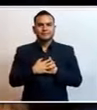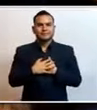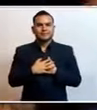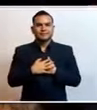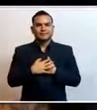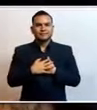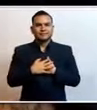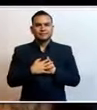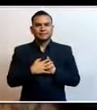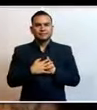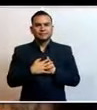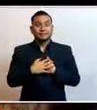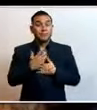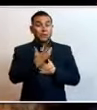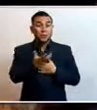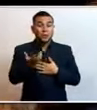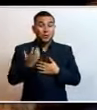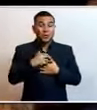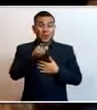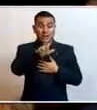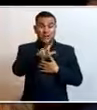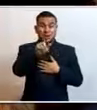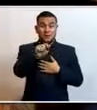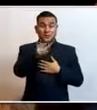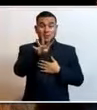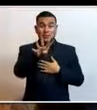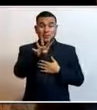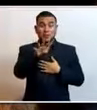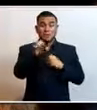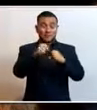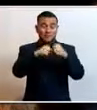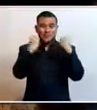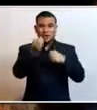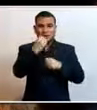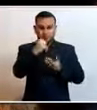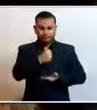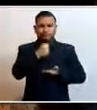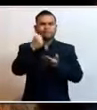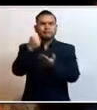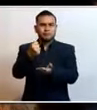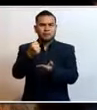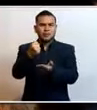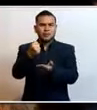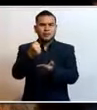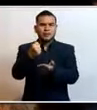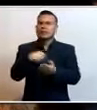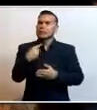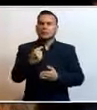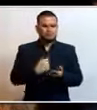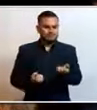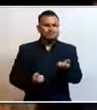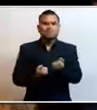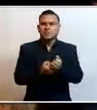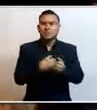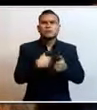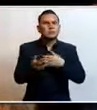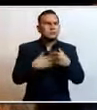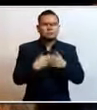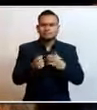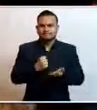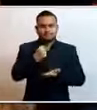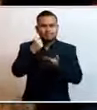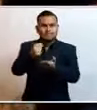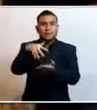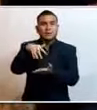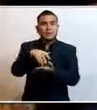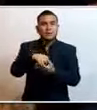Y si hay que repartir más de los 3.4 millones de paquetes alimenticios que estamos repartiendo cada mes, pues vamos a repartir más si es necesario.